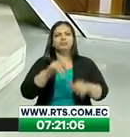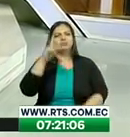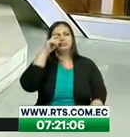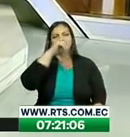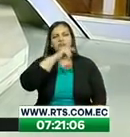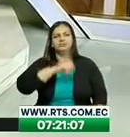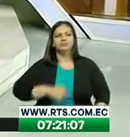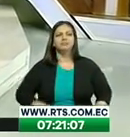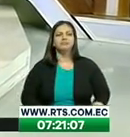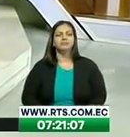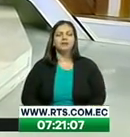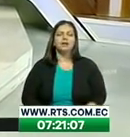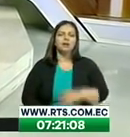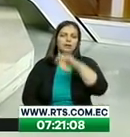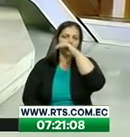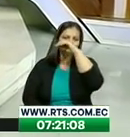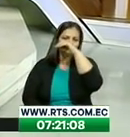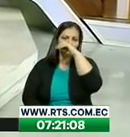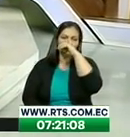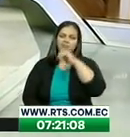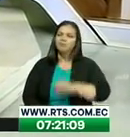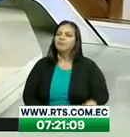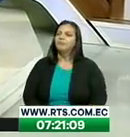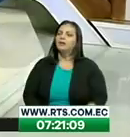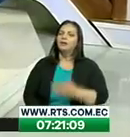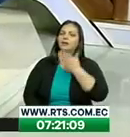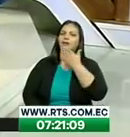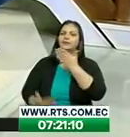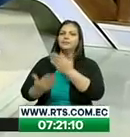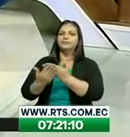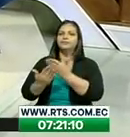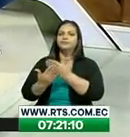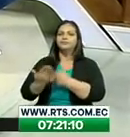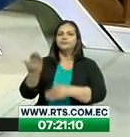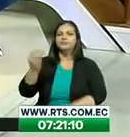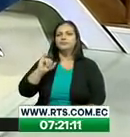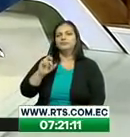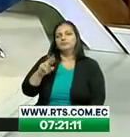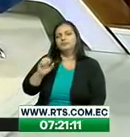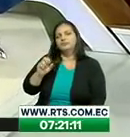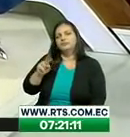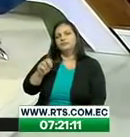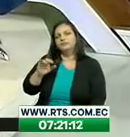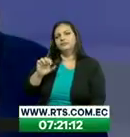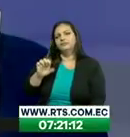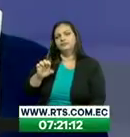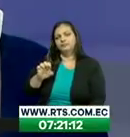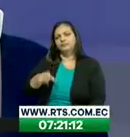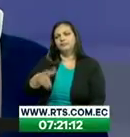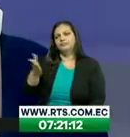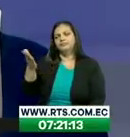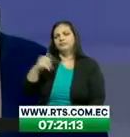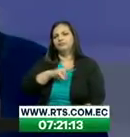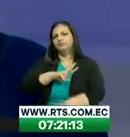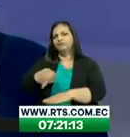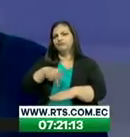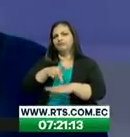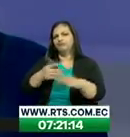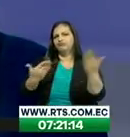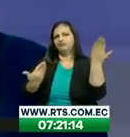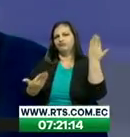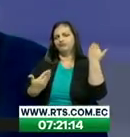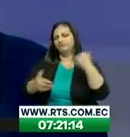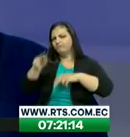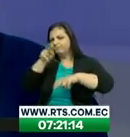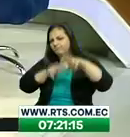Ustedes. Amigos televidentes, hemos escuchado en el análisis político la intervención de la politóloga Irene Vélez, catedrática